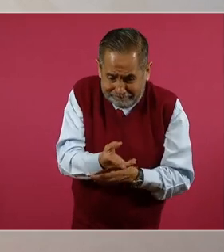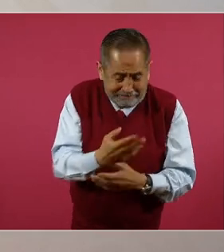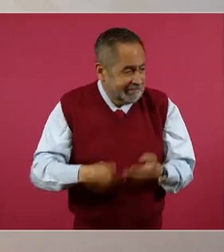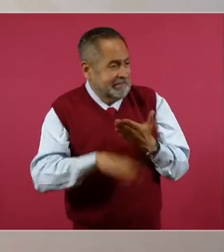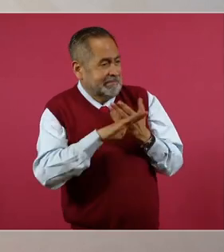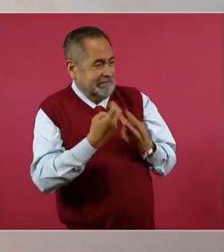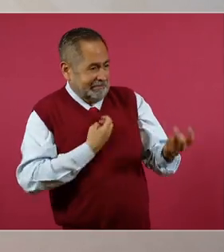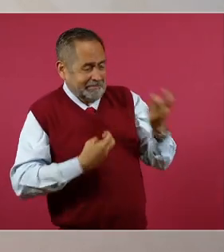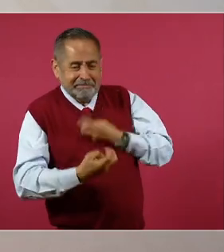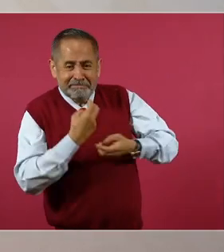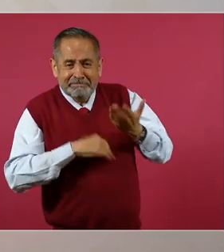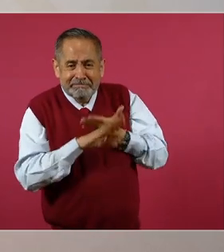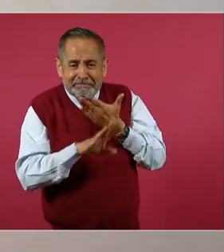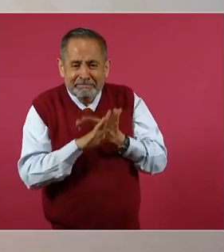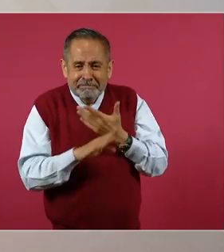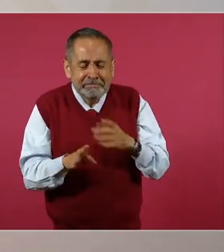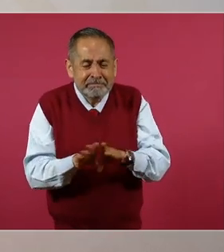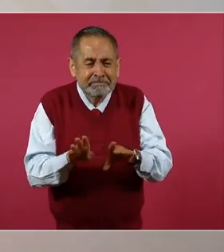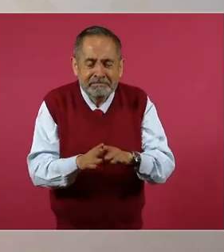están